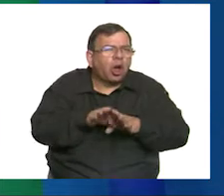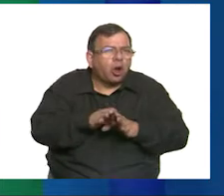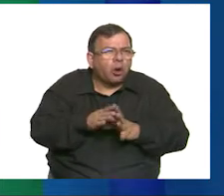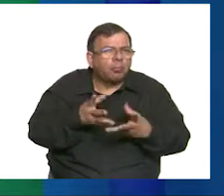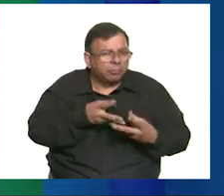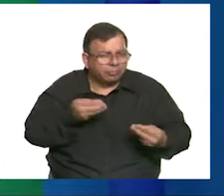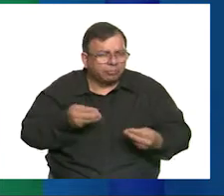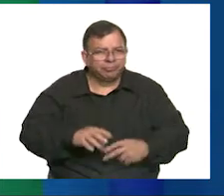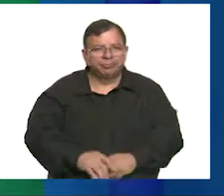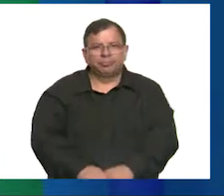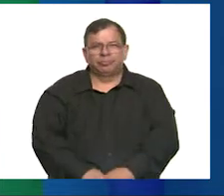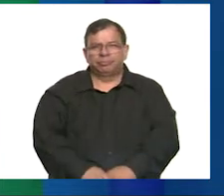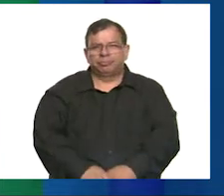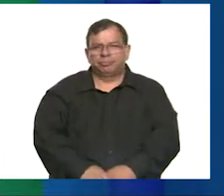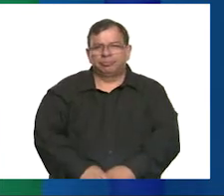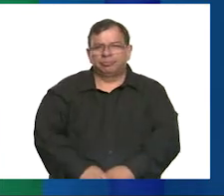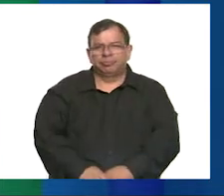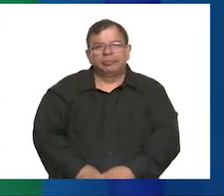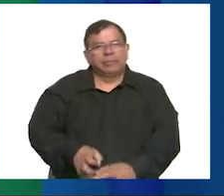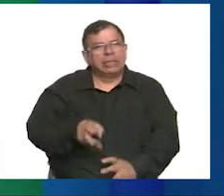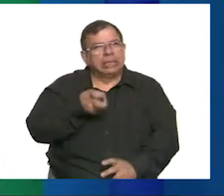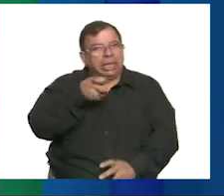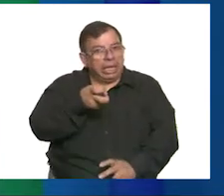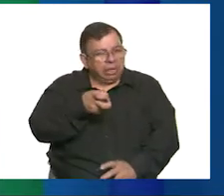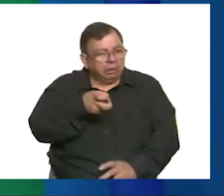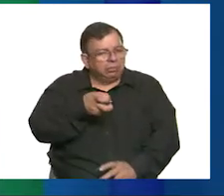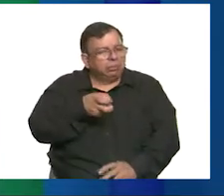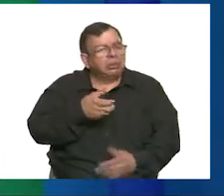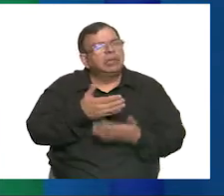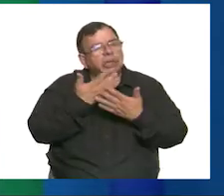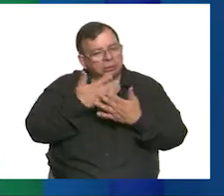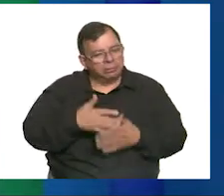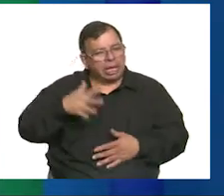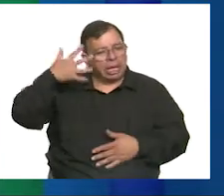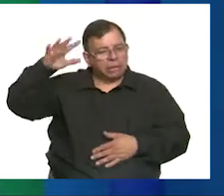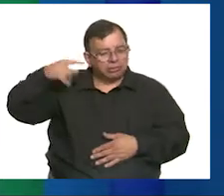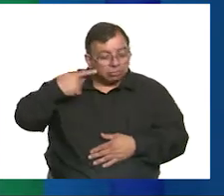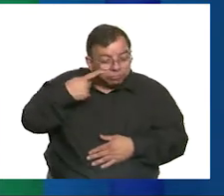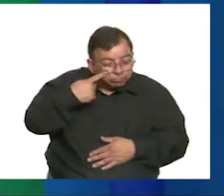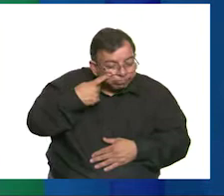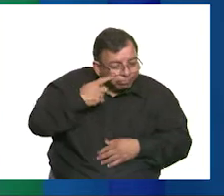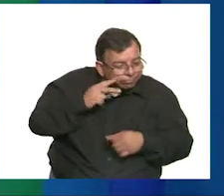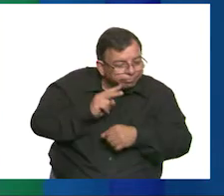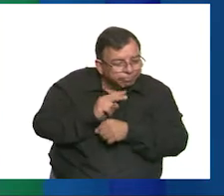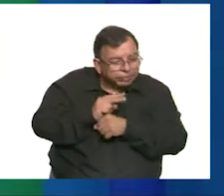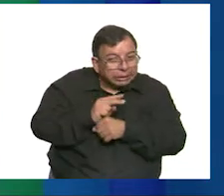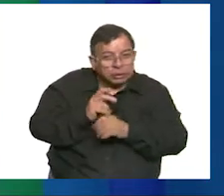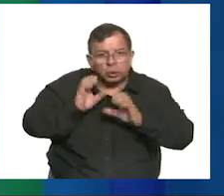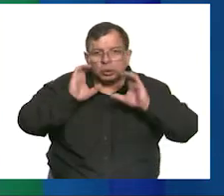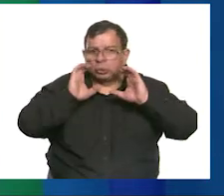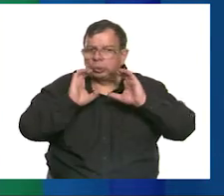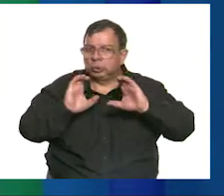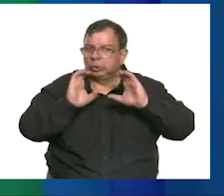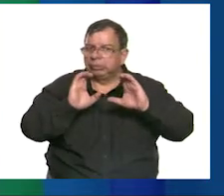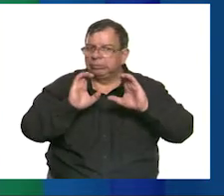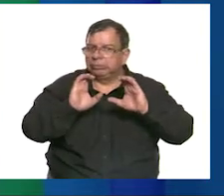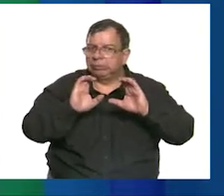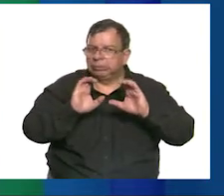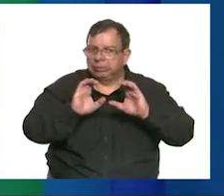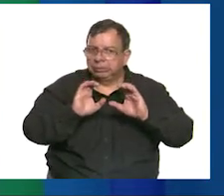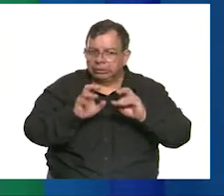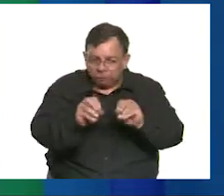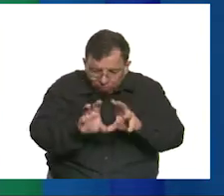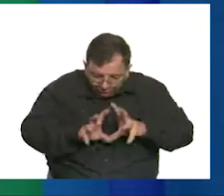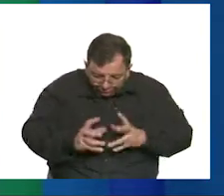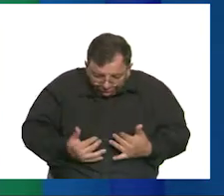material. Esto obviamente con la supervisión de una persona adulta y mucho cuidado para evitar que se